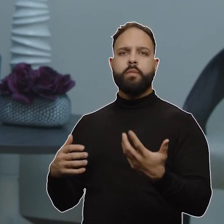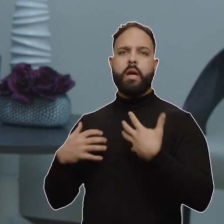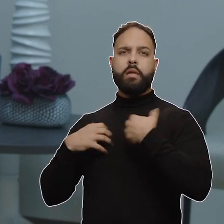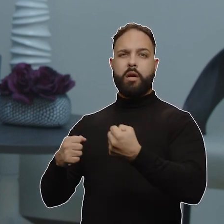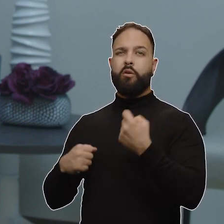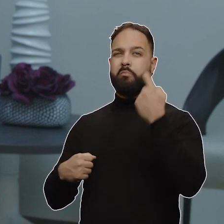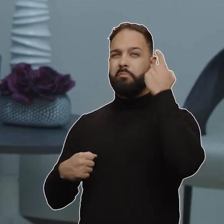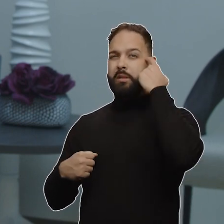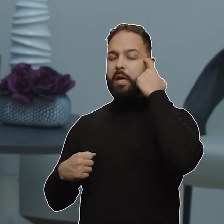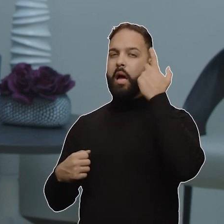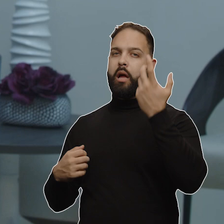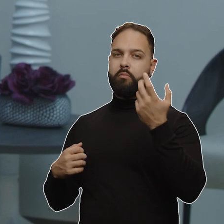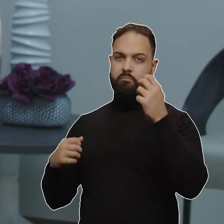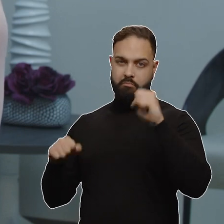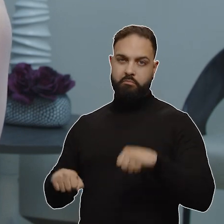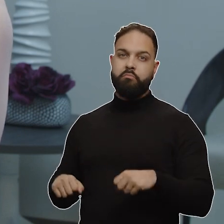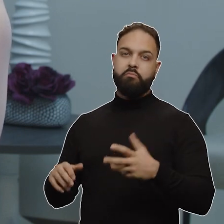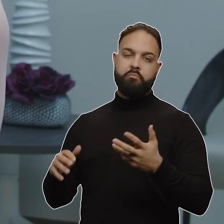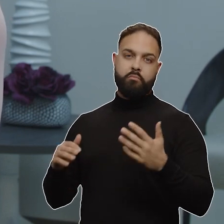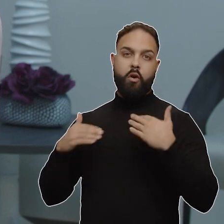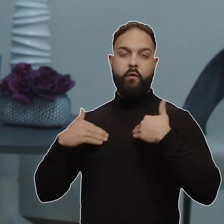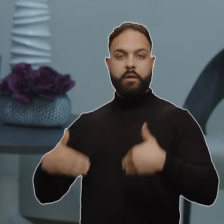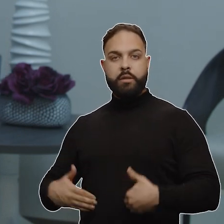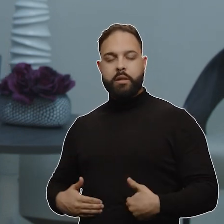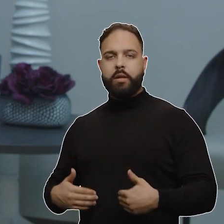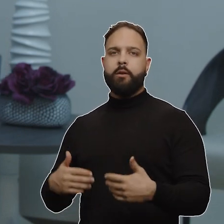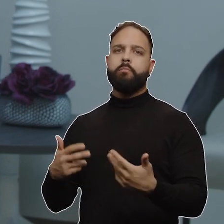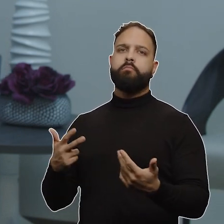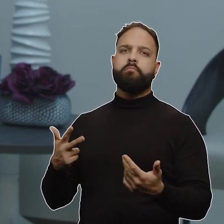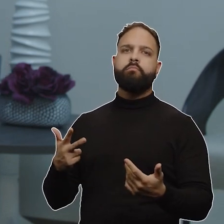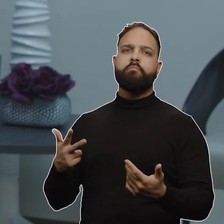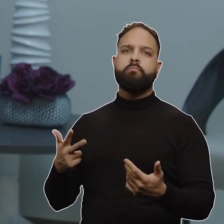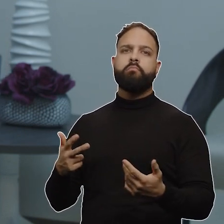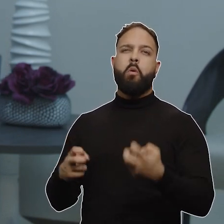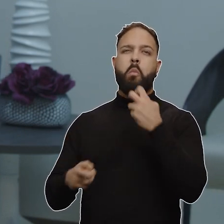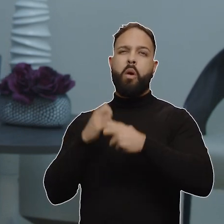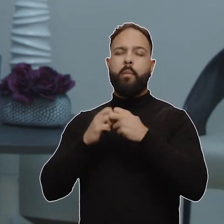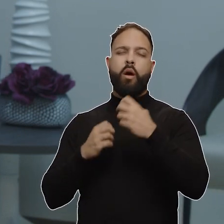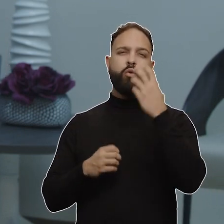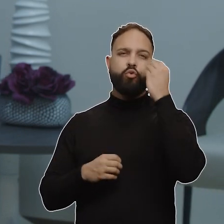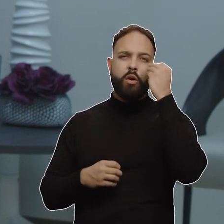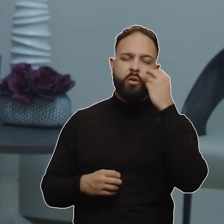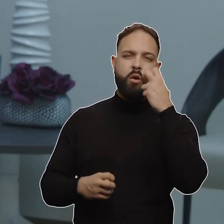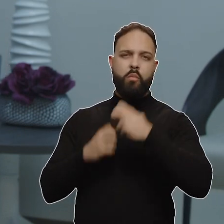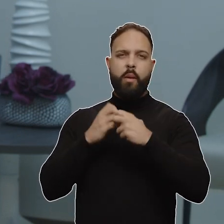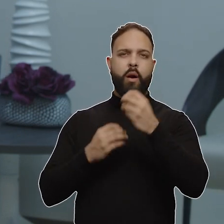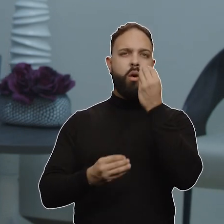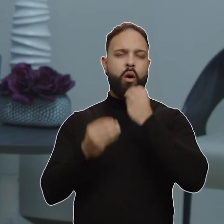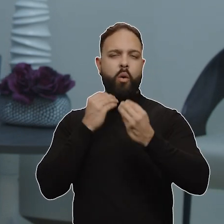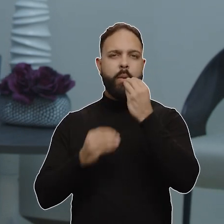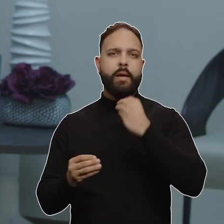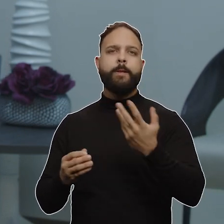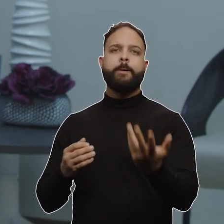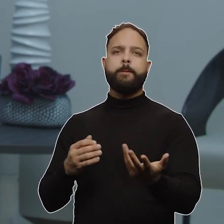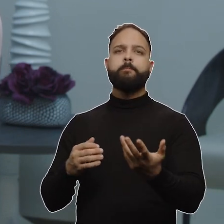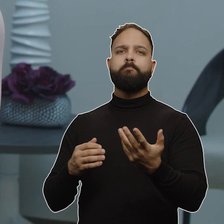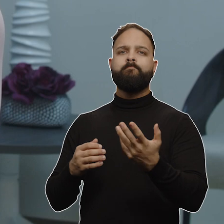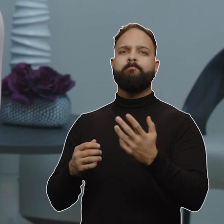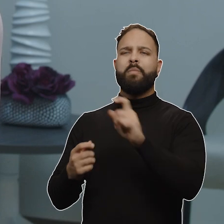que pudieran ser condiciones de salud mental y condiciones físicas, exacerbos y disturbios en el sueño, en el